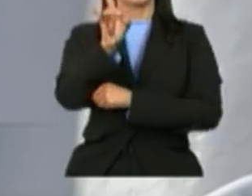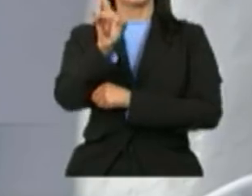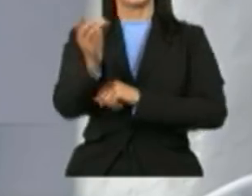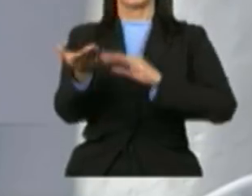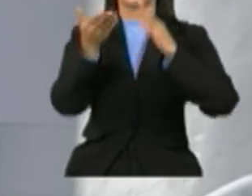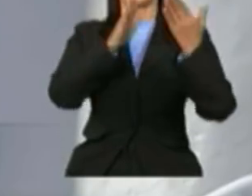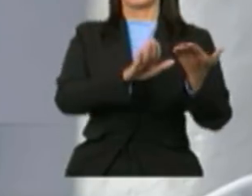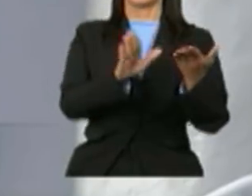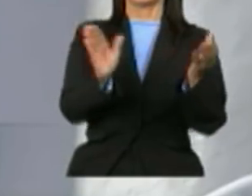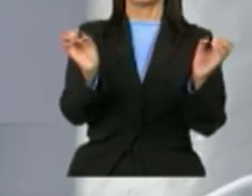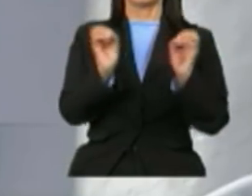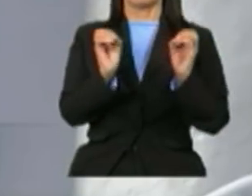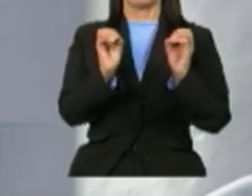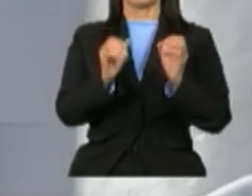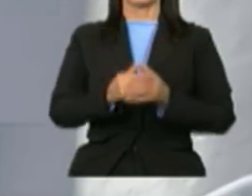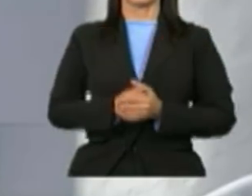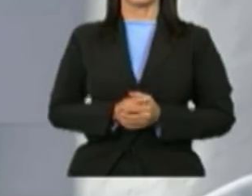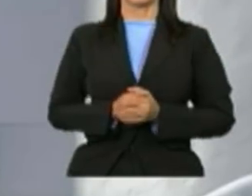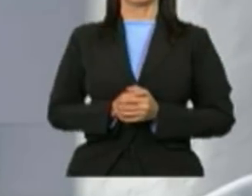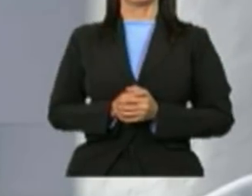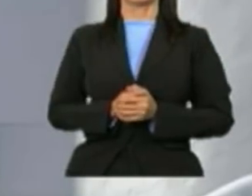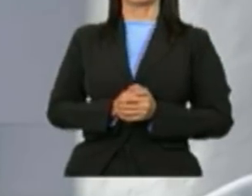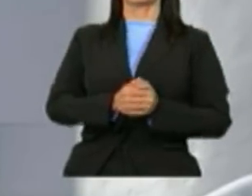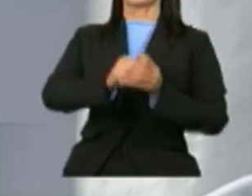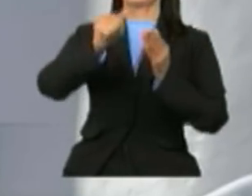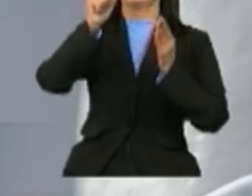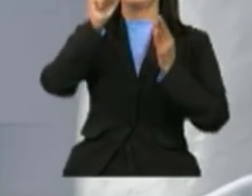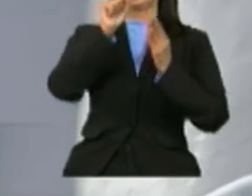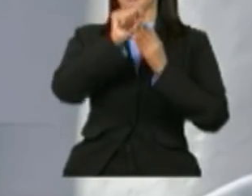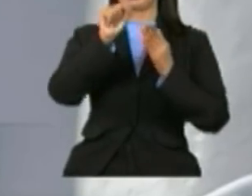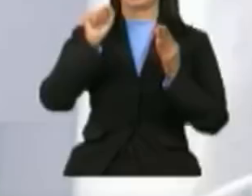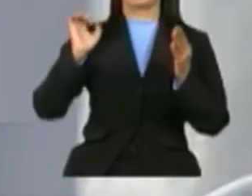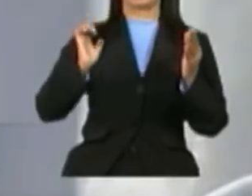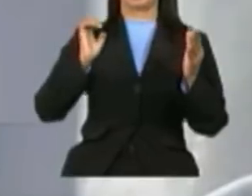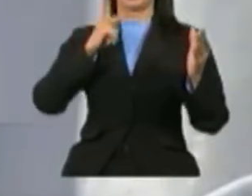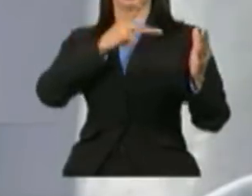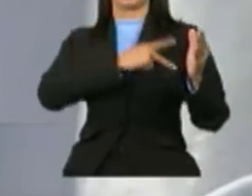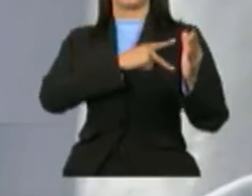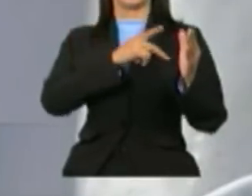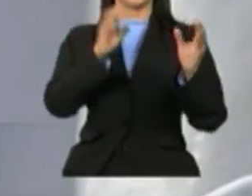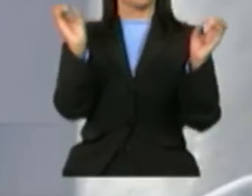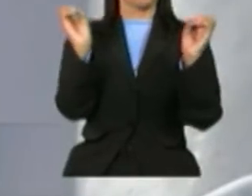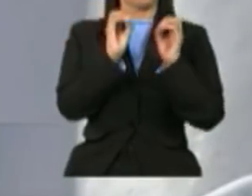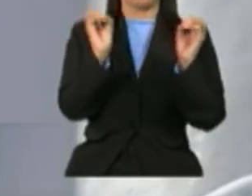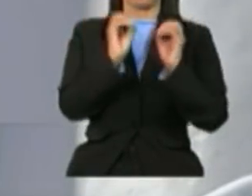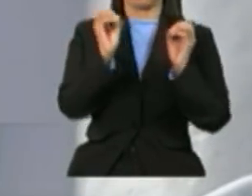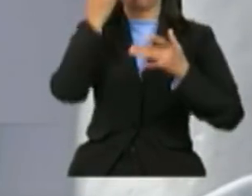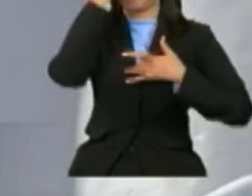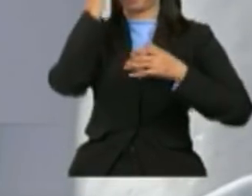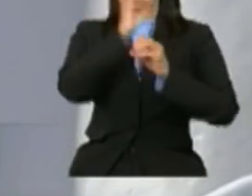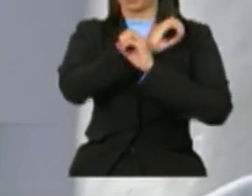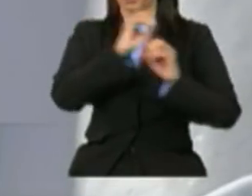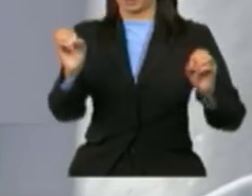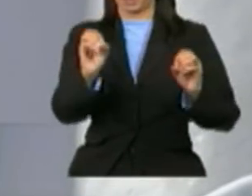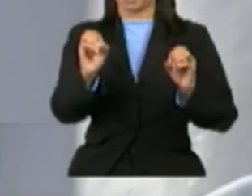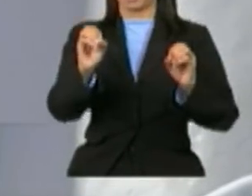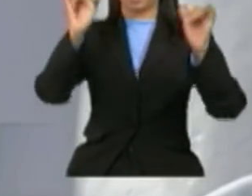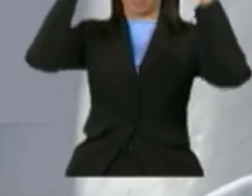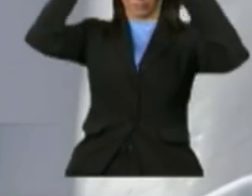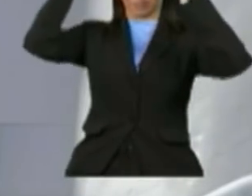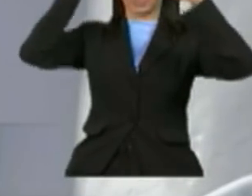0 fallecimiento. Elías Piña continúa en 0 sus indicadores. El